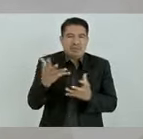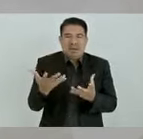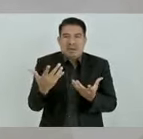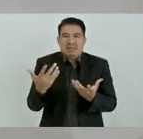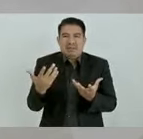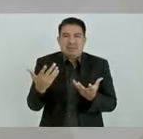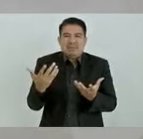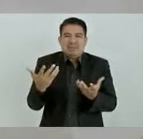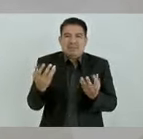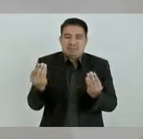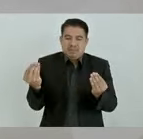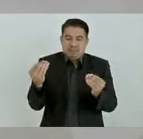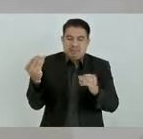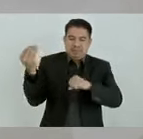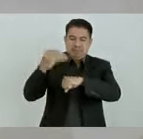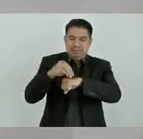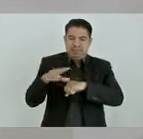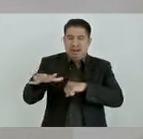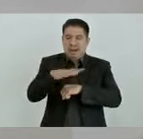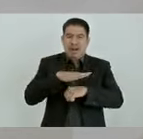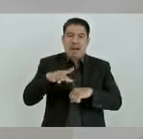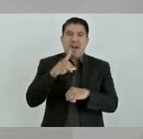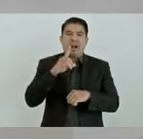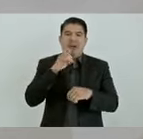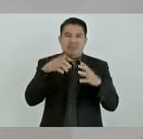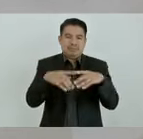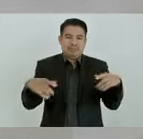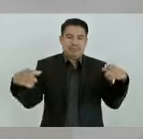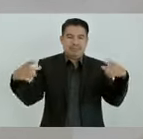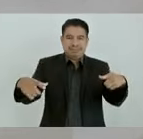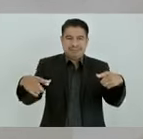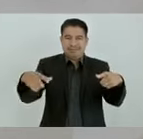construirse en un lago